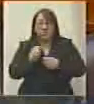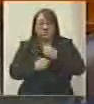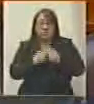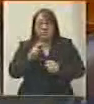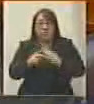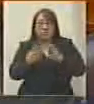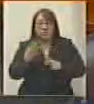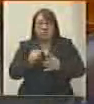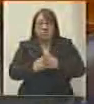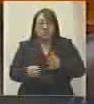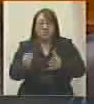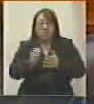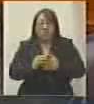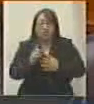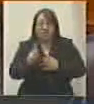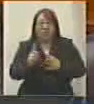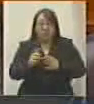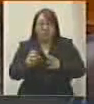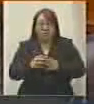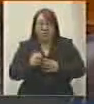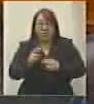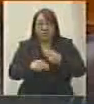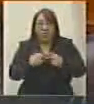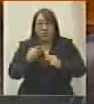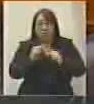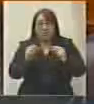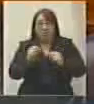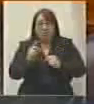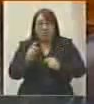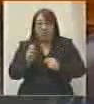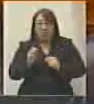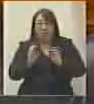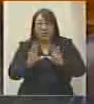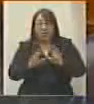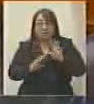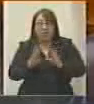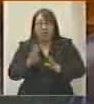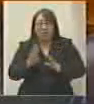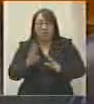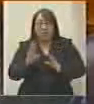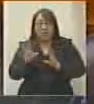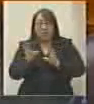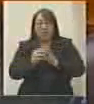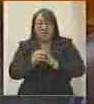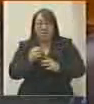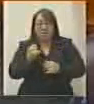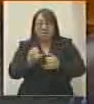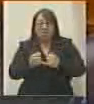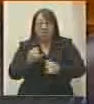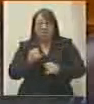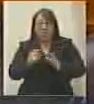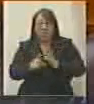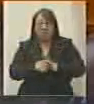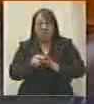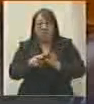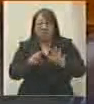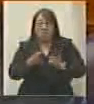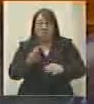2014 la vigencia de lo dispuesto en el segundo párrafo del 14ª disposición complementaria transitoria y final de la